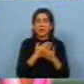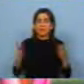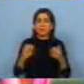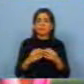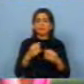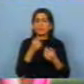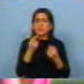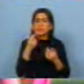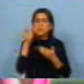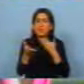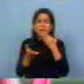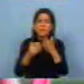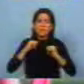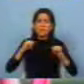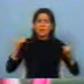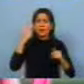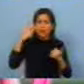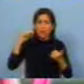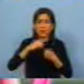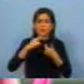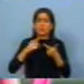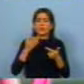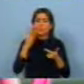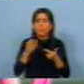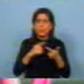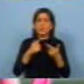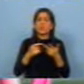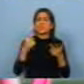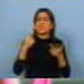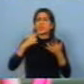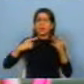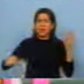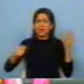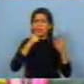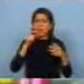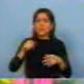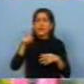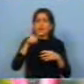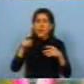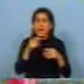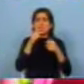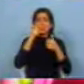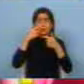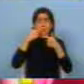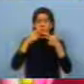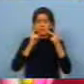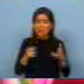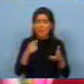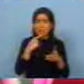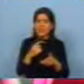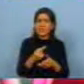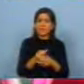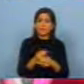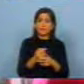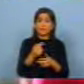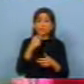los únicos. Quiero lo que venga. Quiero los únicos. Quiero lo que hace Panam. Chicos, Graciela logró nuevamente un milagro.